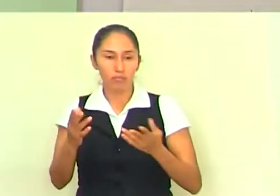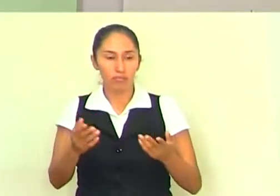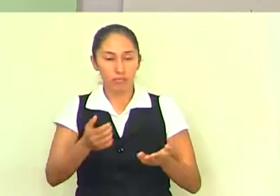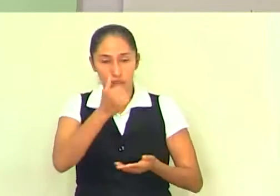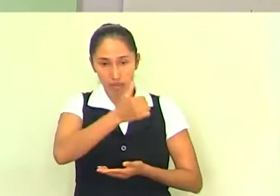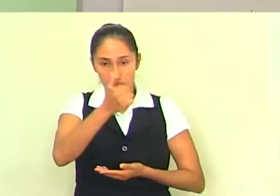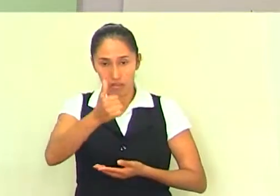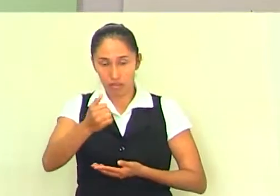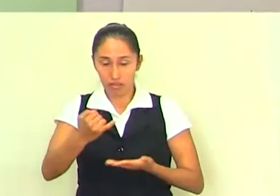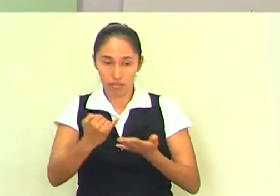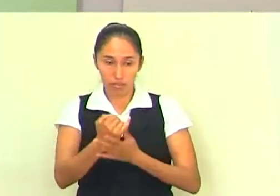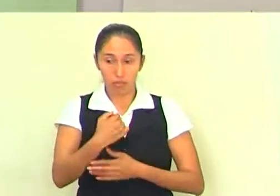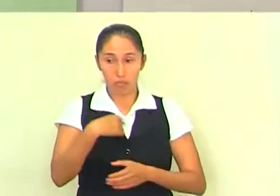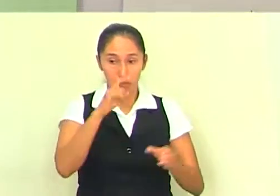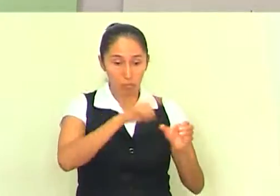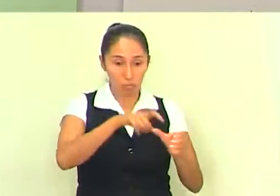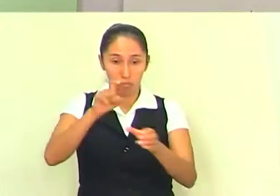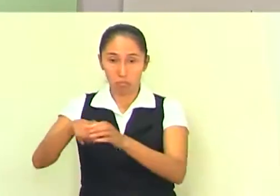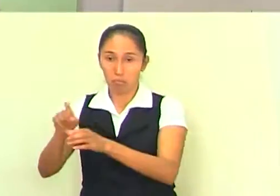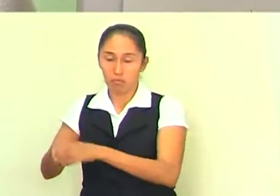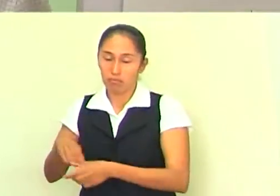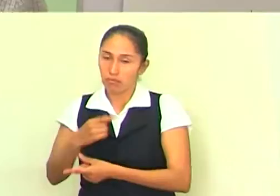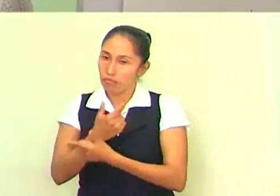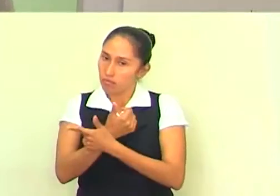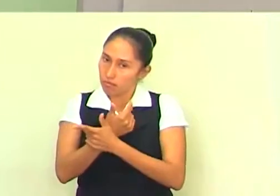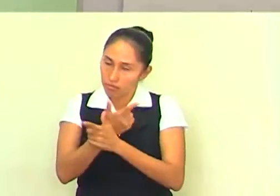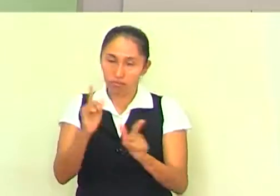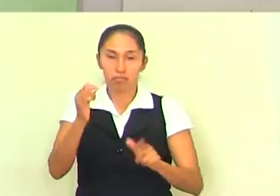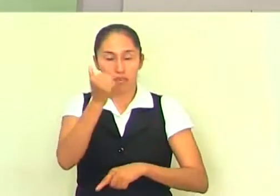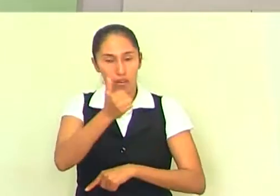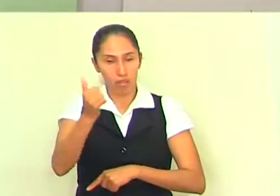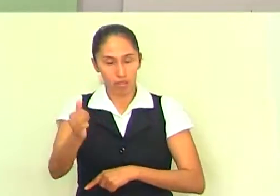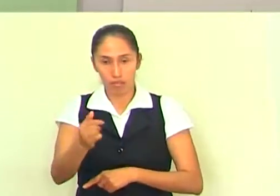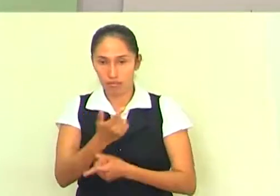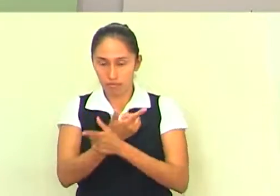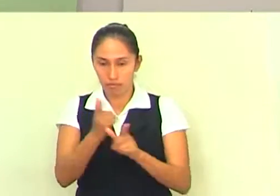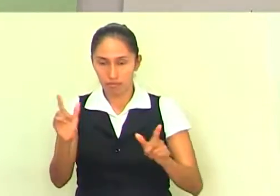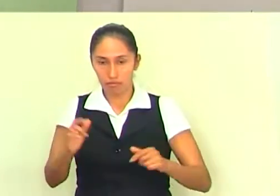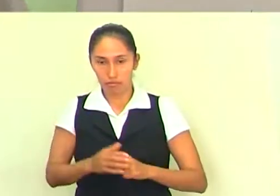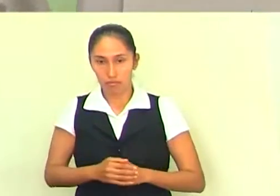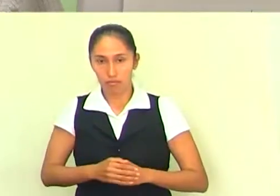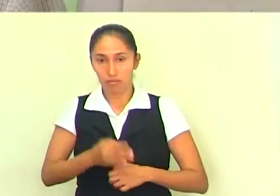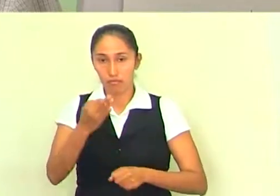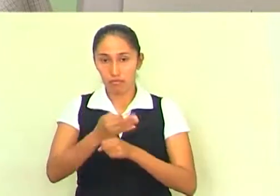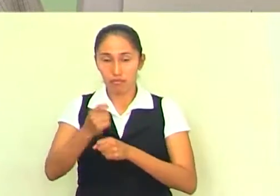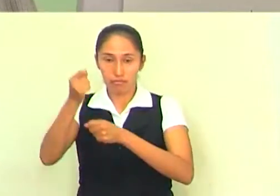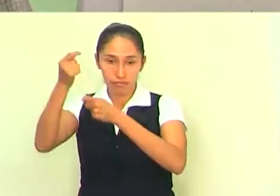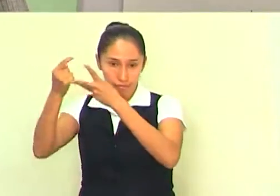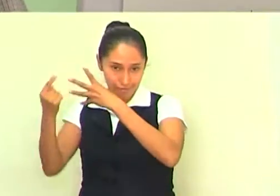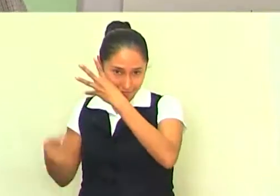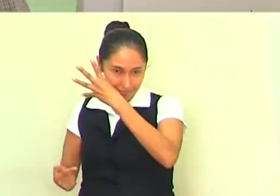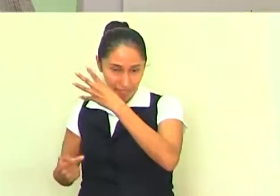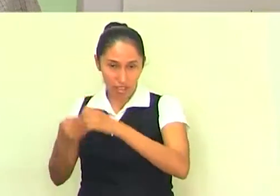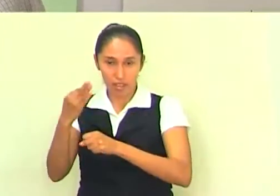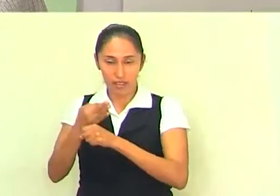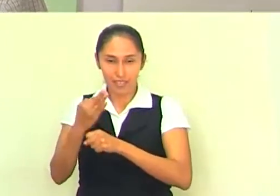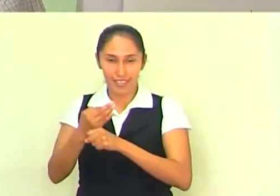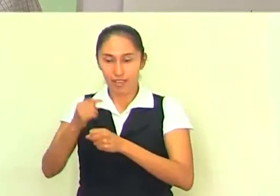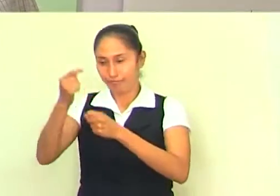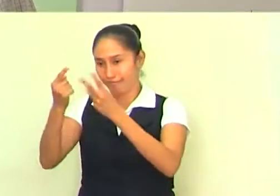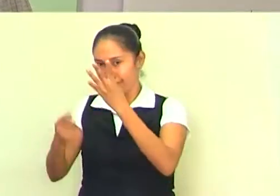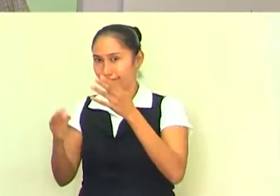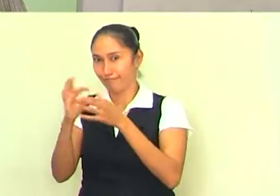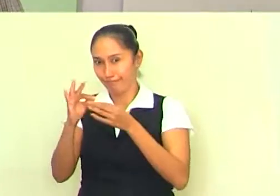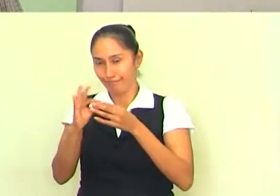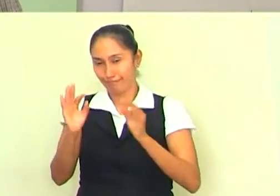derecho a acceso a la justicia. Con esos yo he enumerado varios derechos que vienen plasmados y